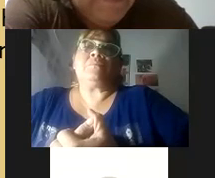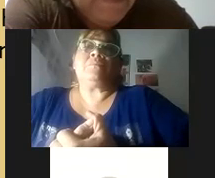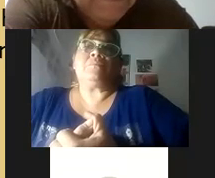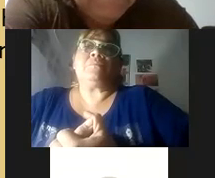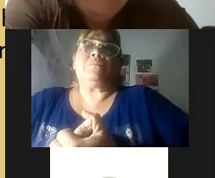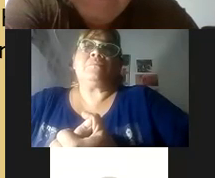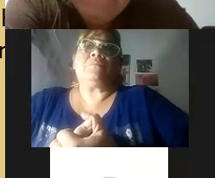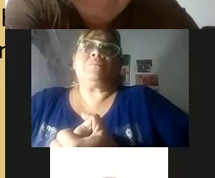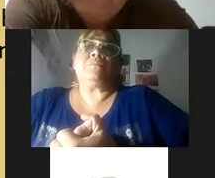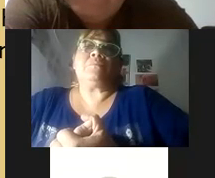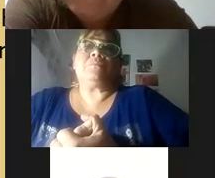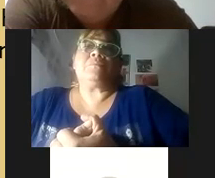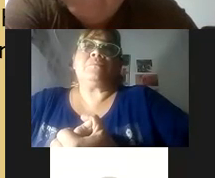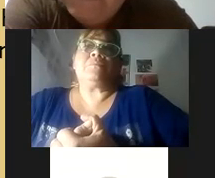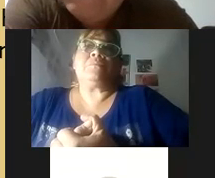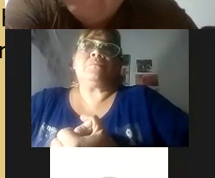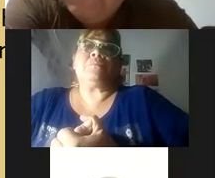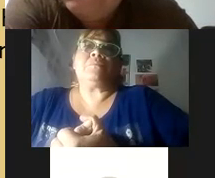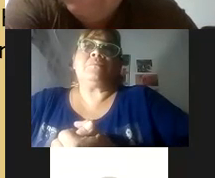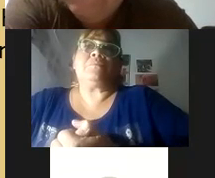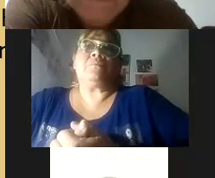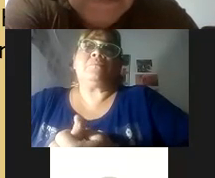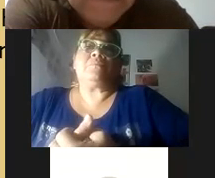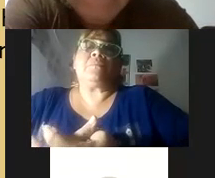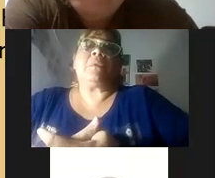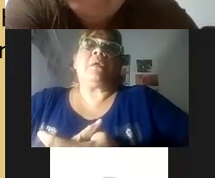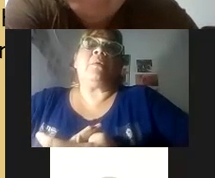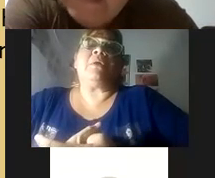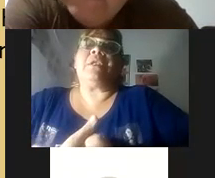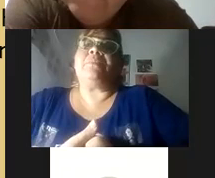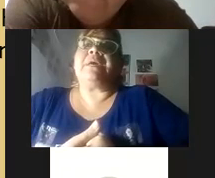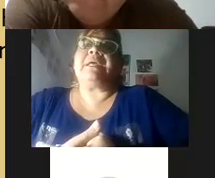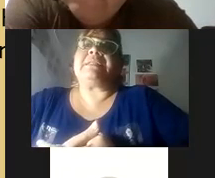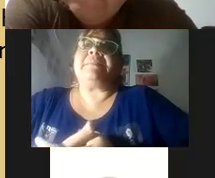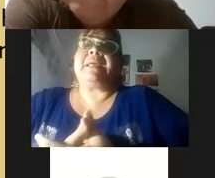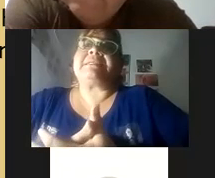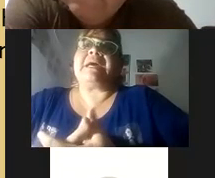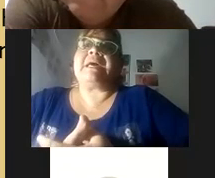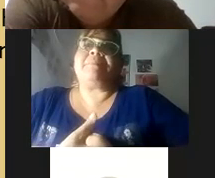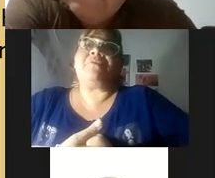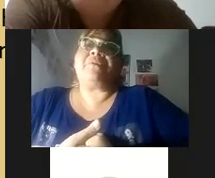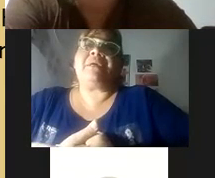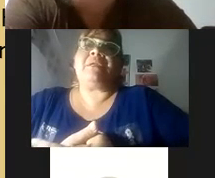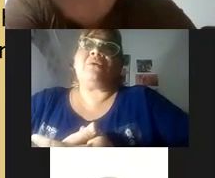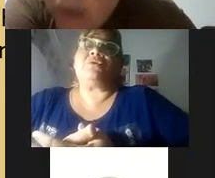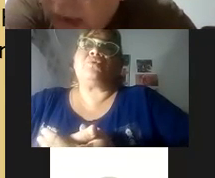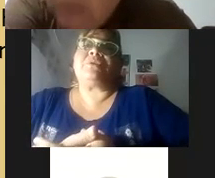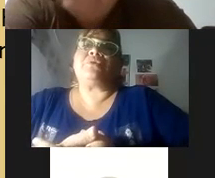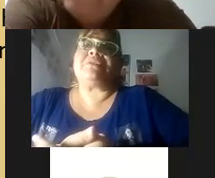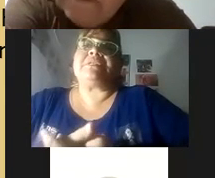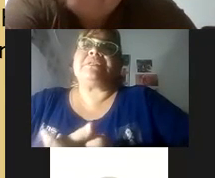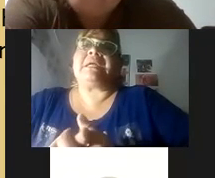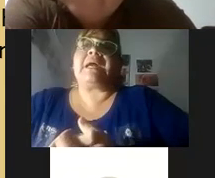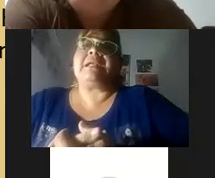¿cómo se llama? Del hierro, en el caso del magnesio. Si hay y necesidad, cuando la mujer está embarazada, profe, y no